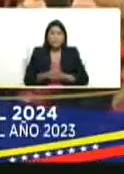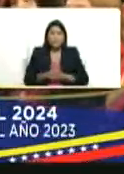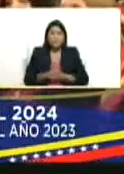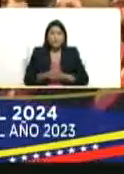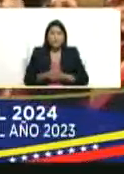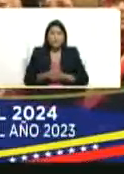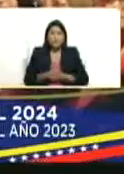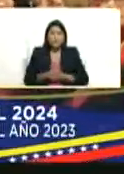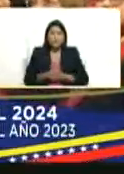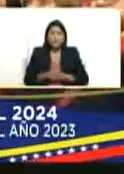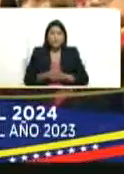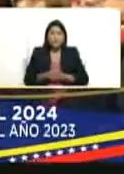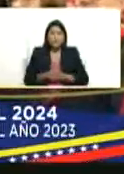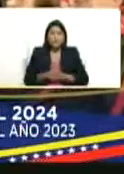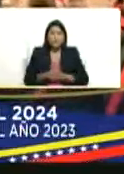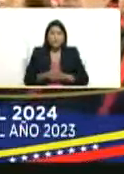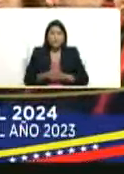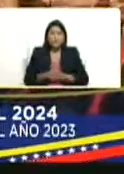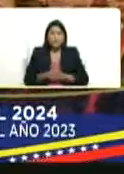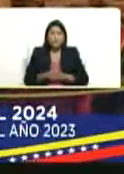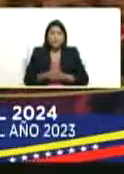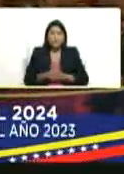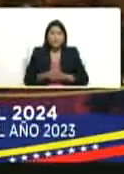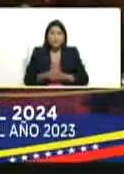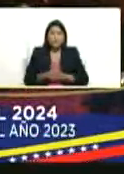con el amo